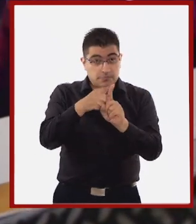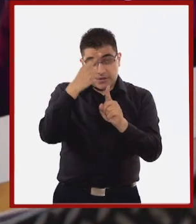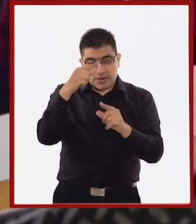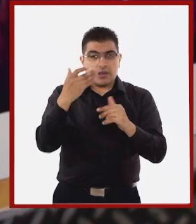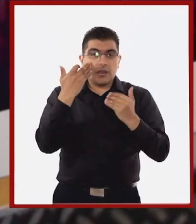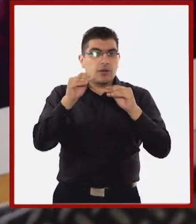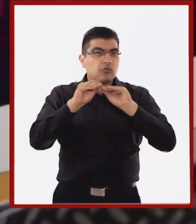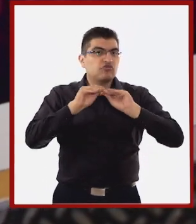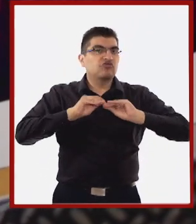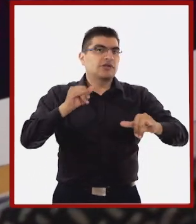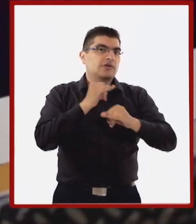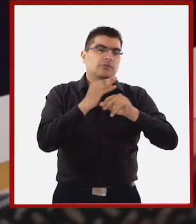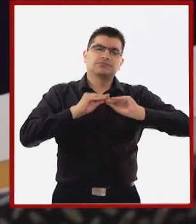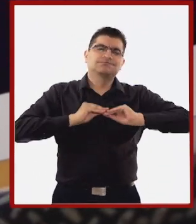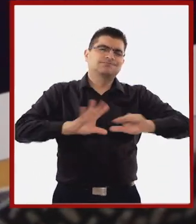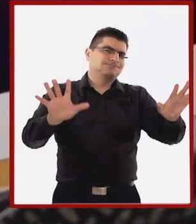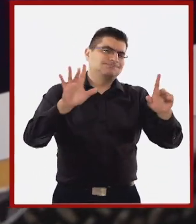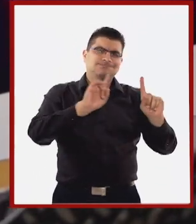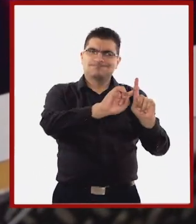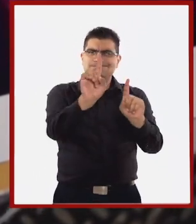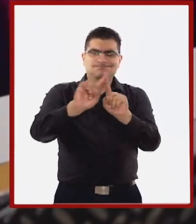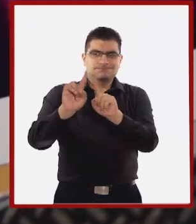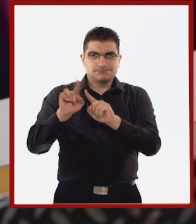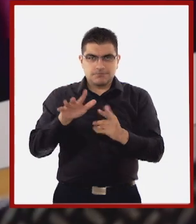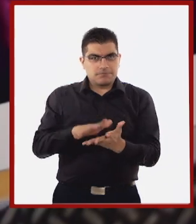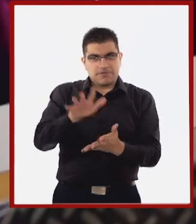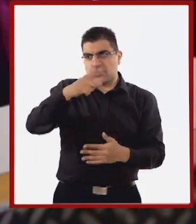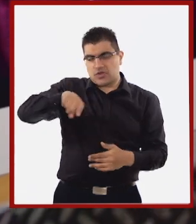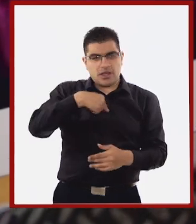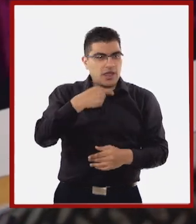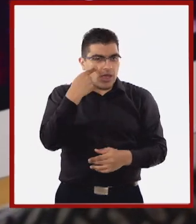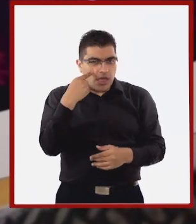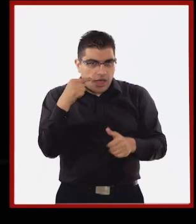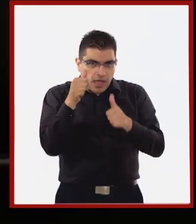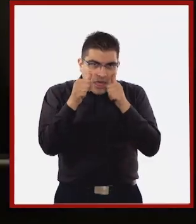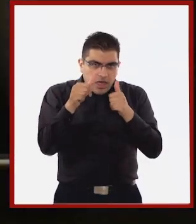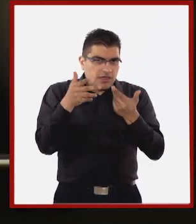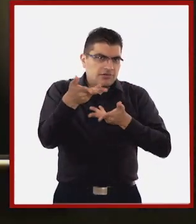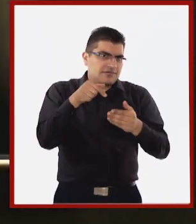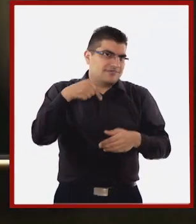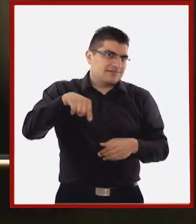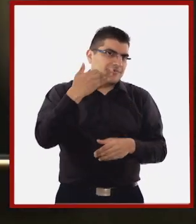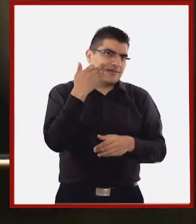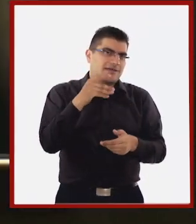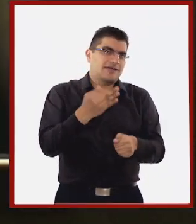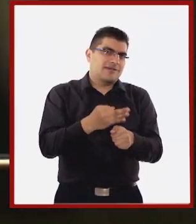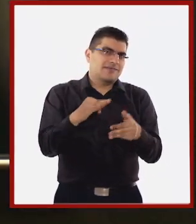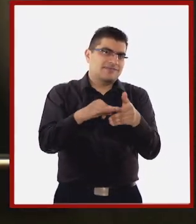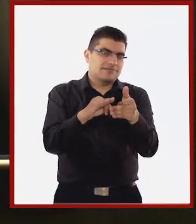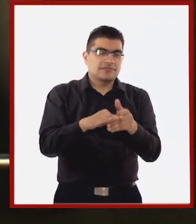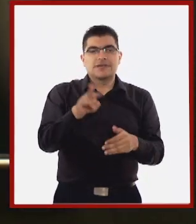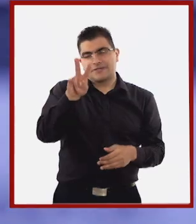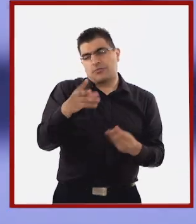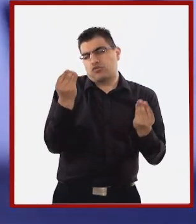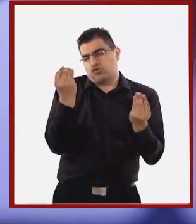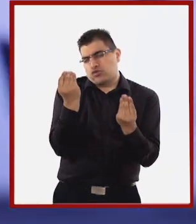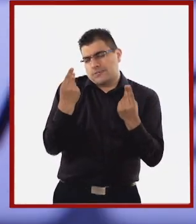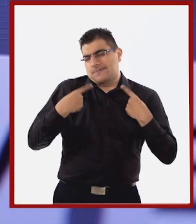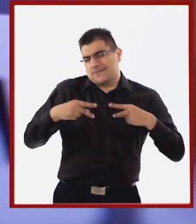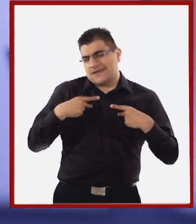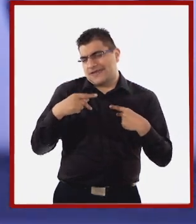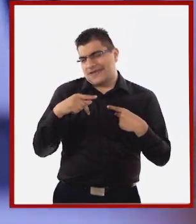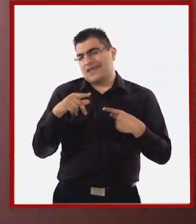redes sociales, que es donde la mayoría de nosotros nos desarrollamos en la actualidad. Muchas redes sociales restringen, digamos,